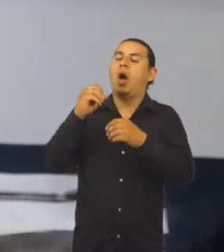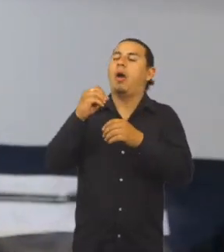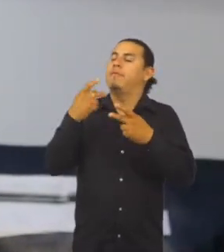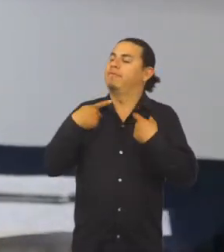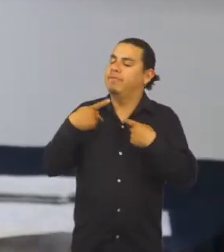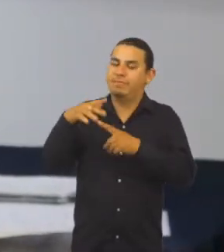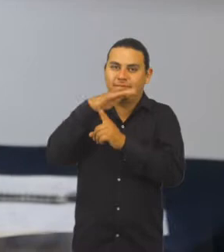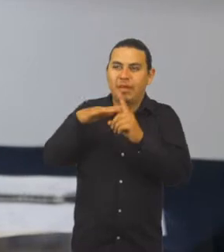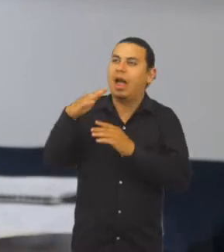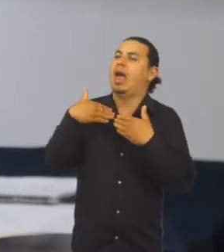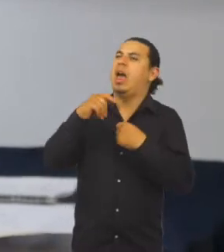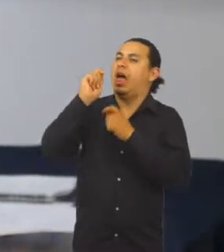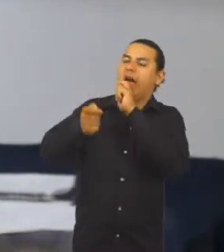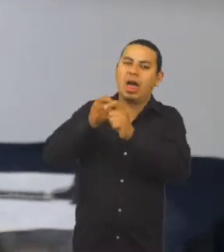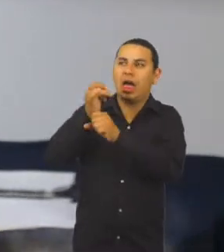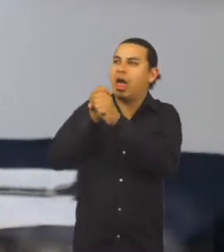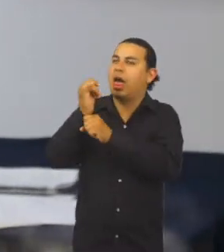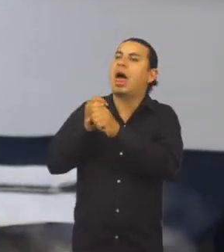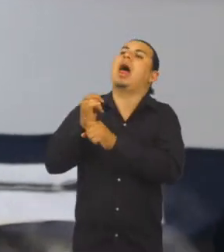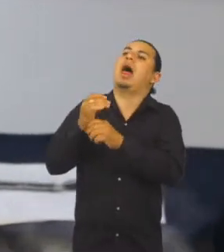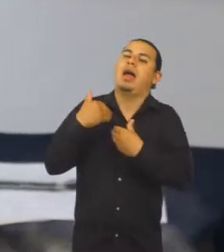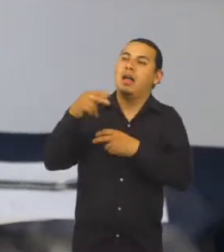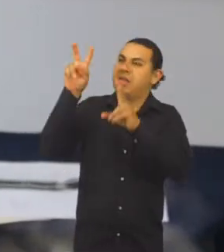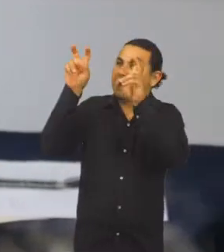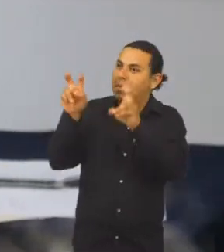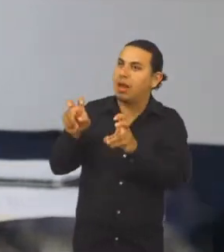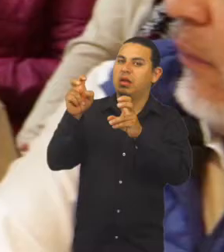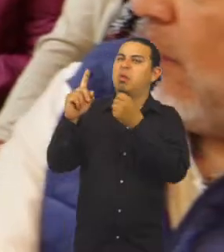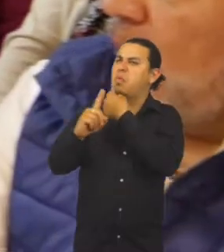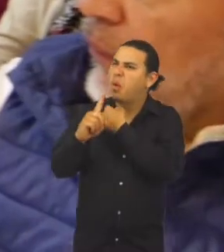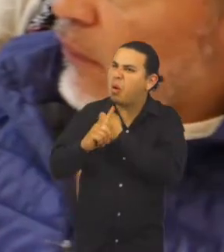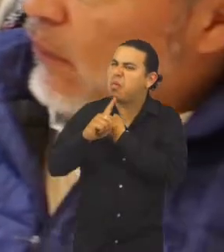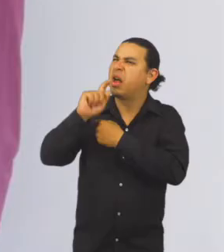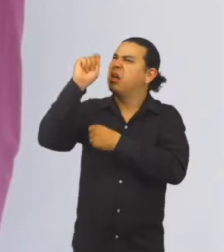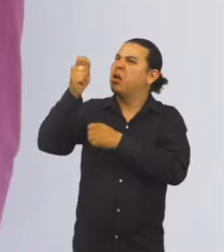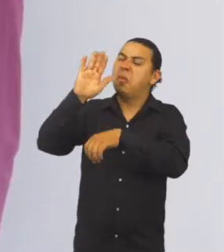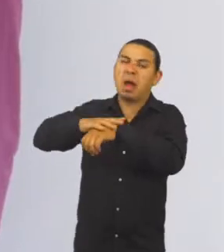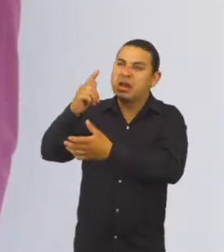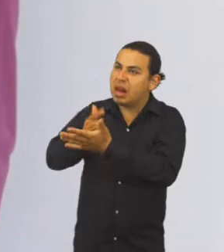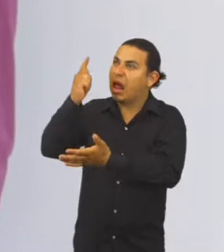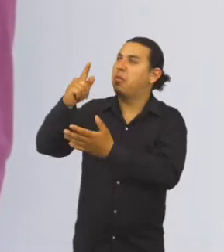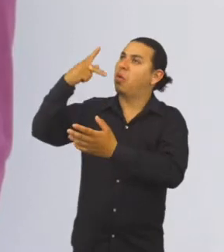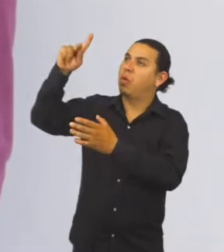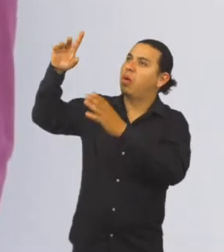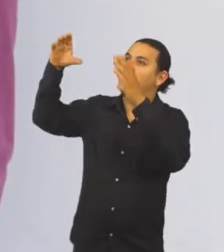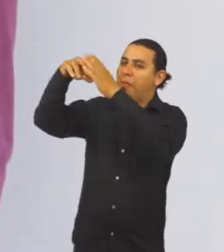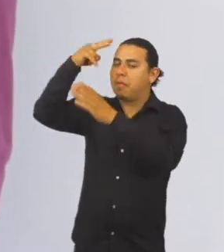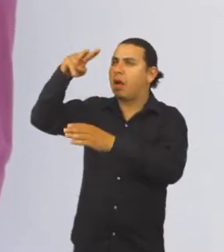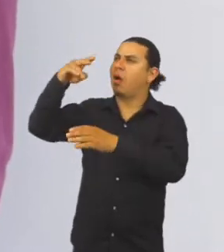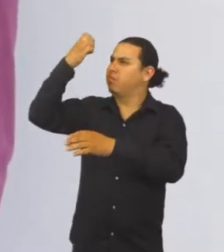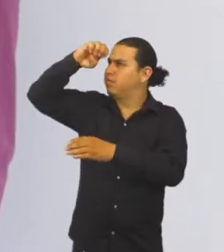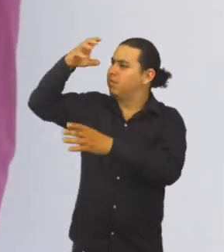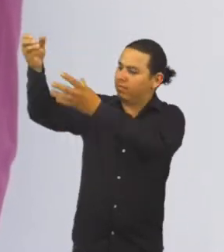la sociedad en su conjunto, utilizando una serie de referencias concretas sobre problemas específicos, problemas reales, problemas, dicho